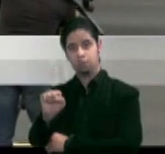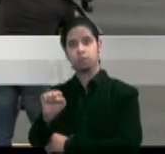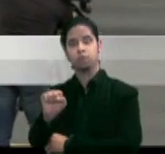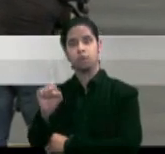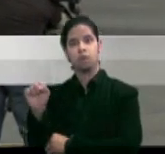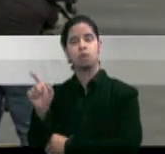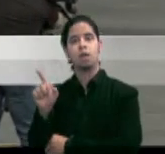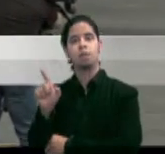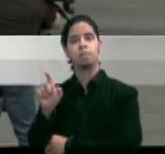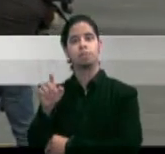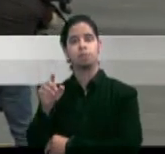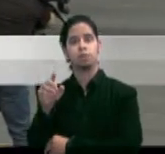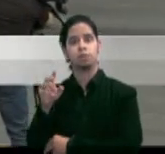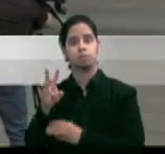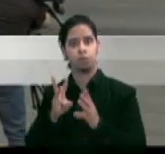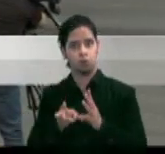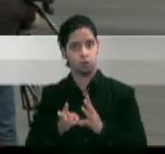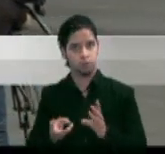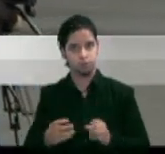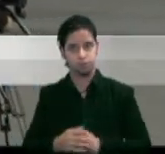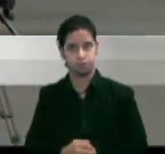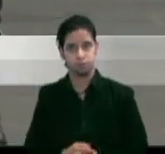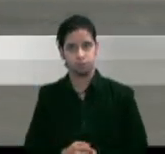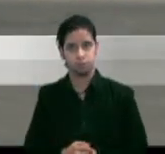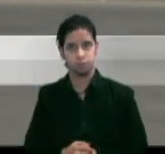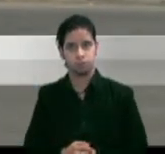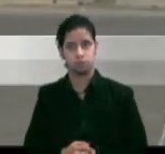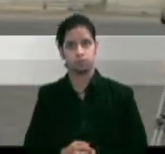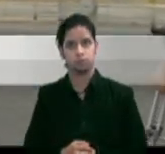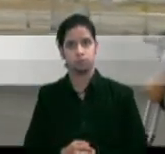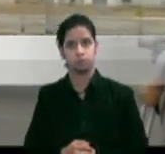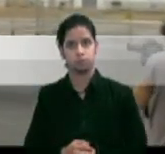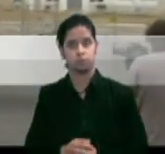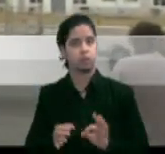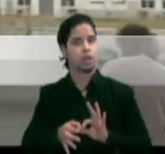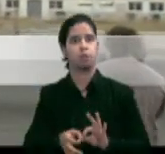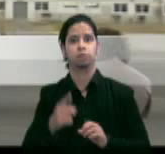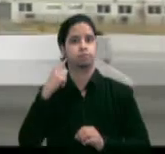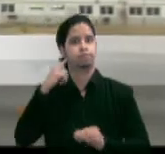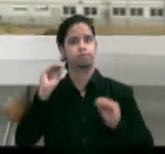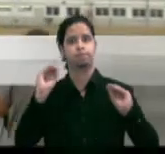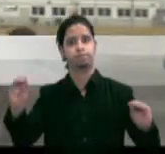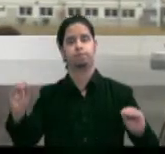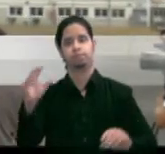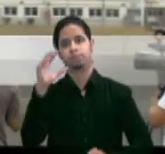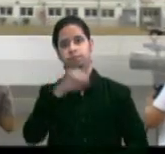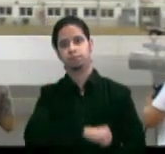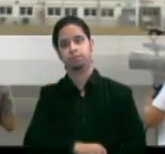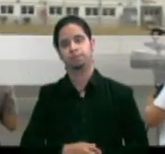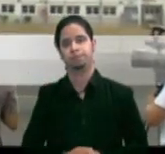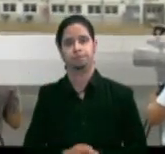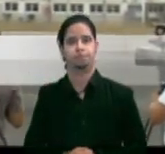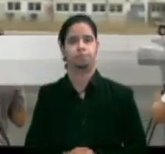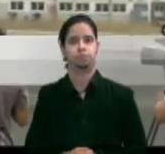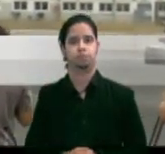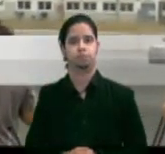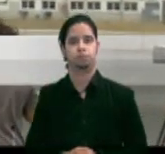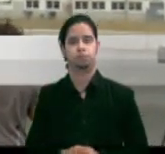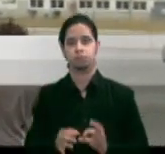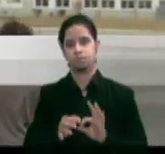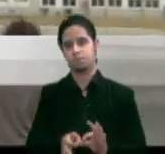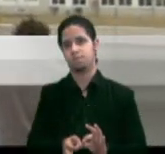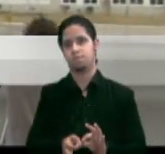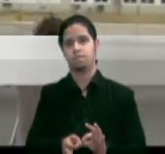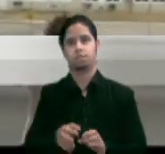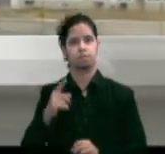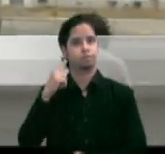Meteorología. Ernesto, sabemos que este cazahuracanes viene de parte de una gira. Háblame de esa gira. ¿Qué países ha visitado y qué propósito?